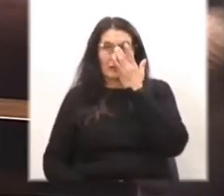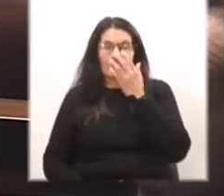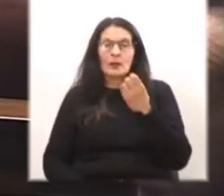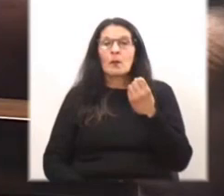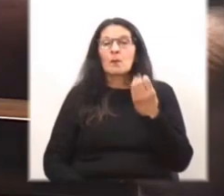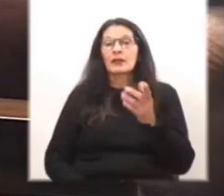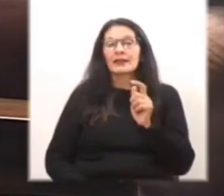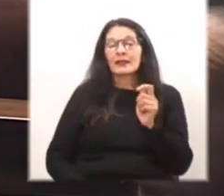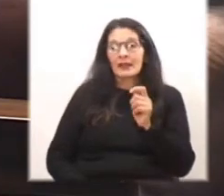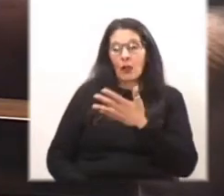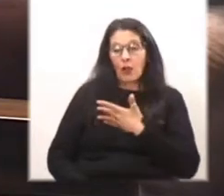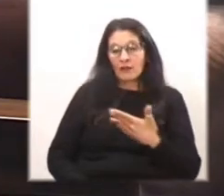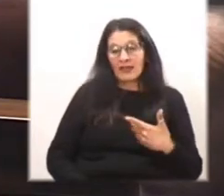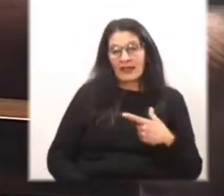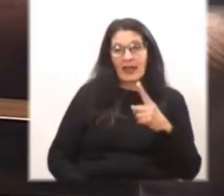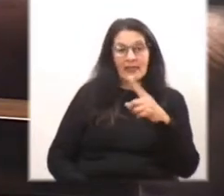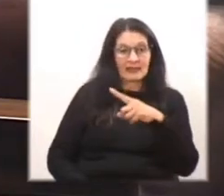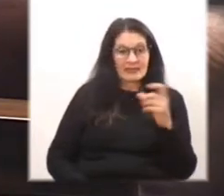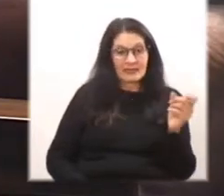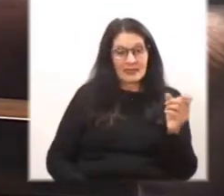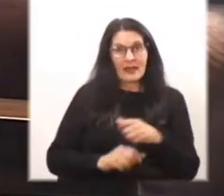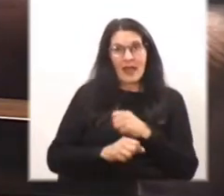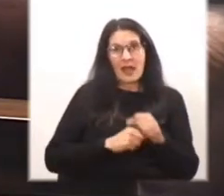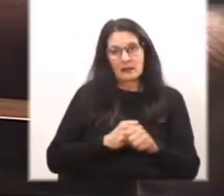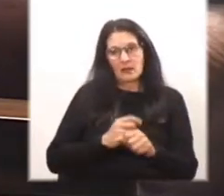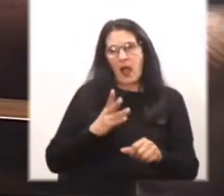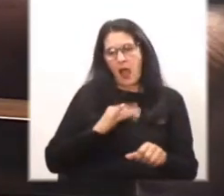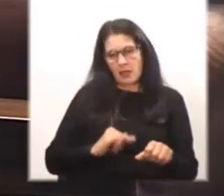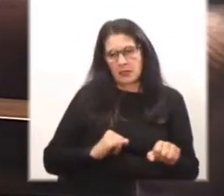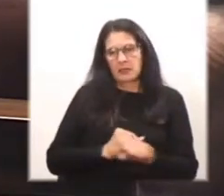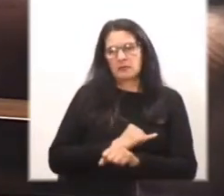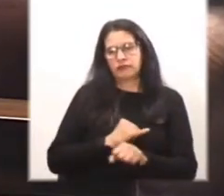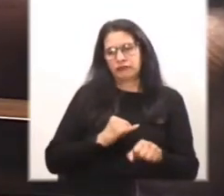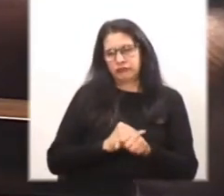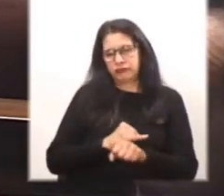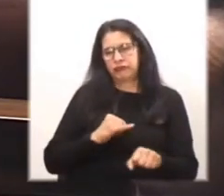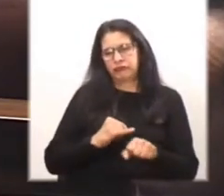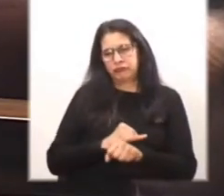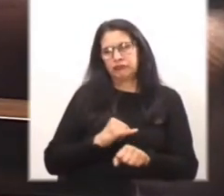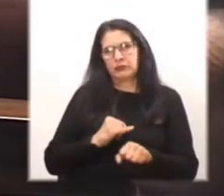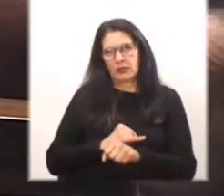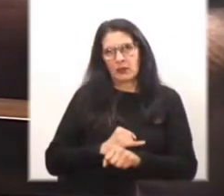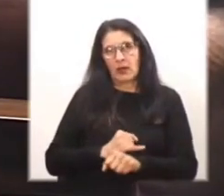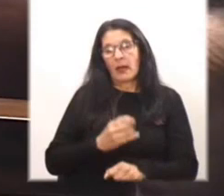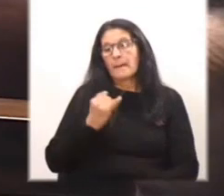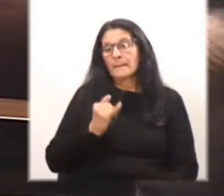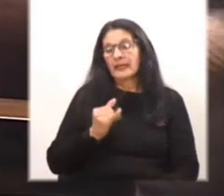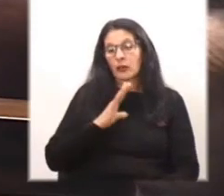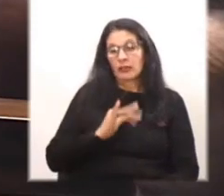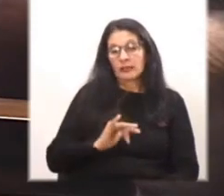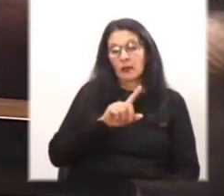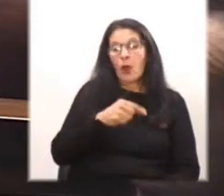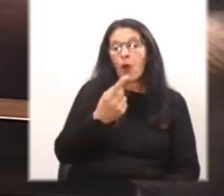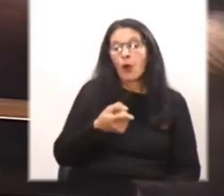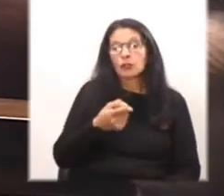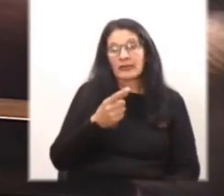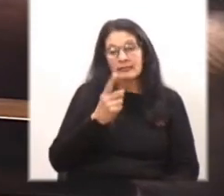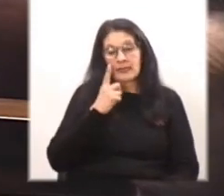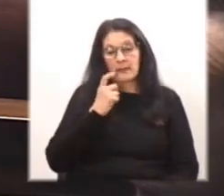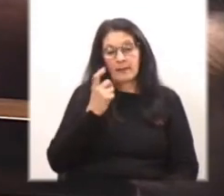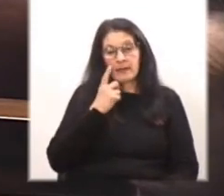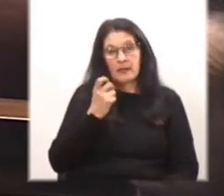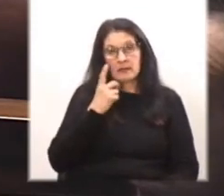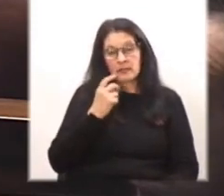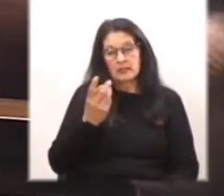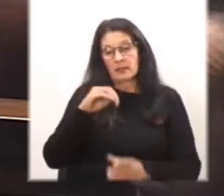que gobiernan cada 100 años le erran bastante al bizcochazo. Pero los que tuvieron otra experiencia de generar cuadros políticos en